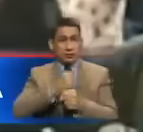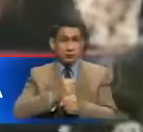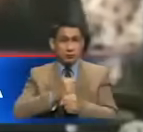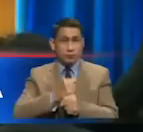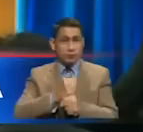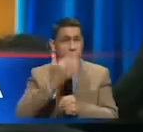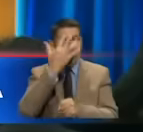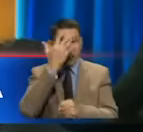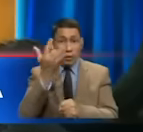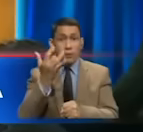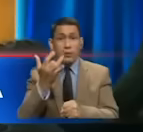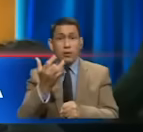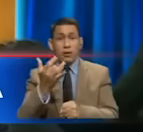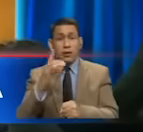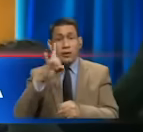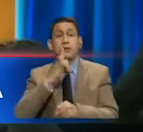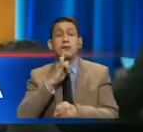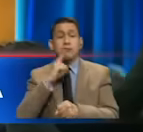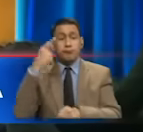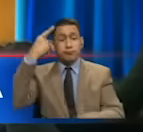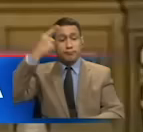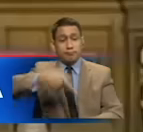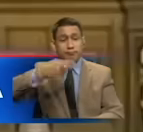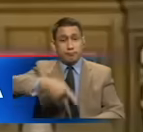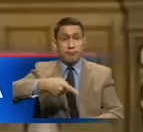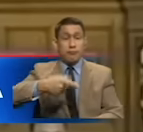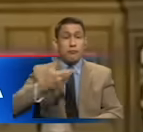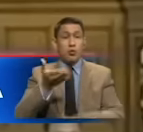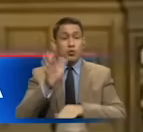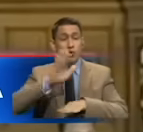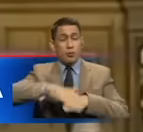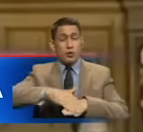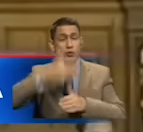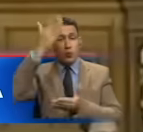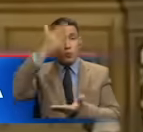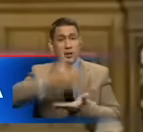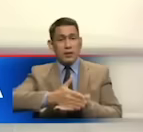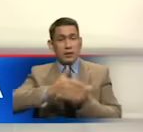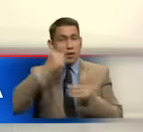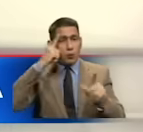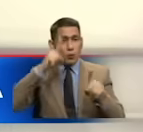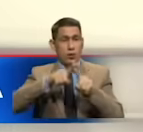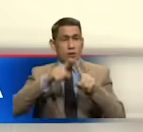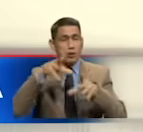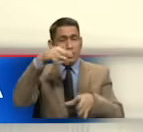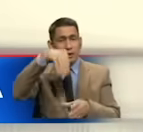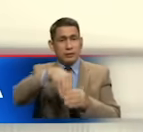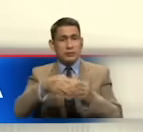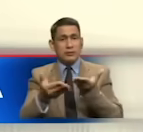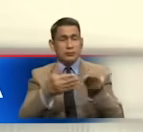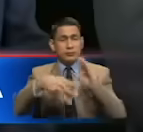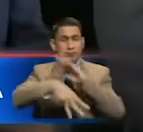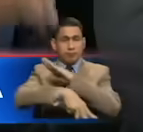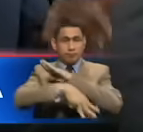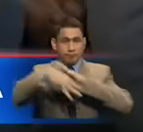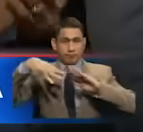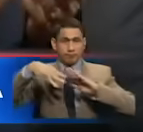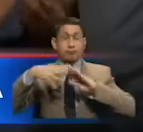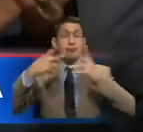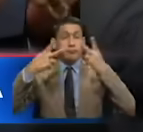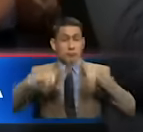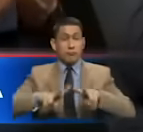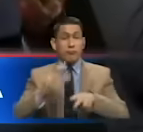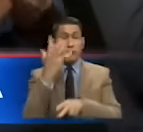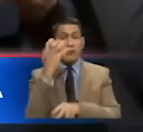de sanciones por Estados Unidos al petróleo, gas y oro, en represalia al fallo judicial que mantuvo la inhabilitación política por